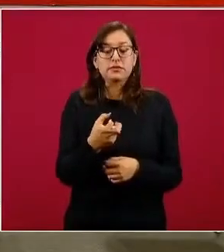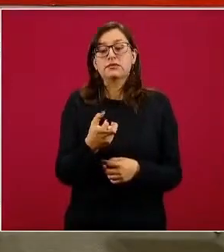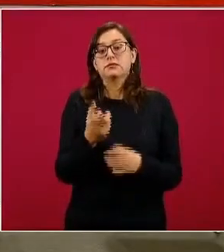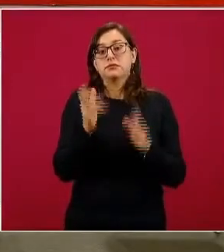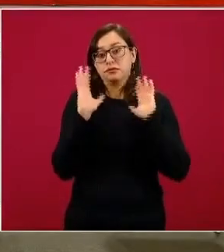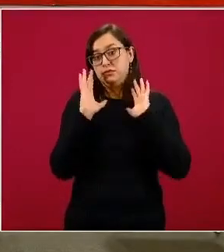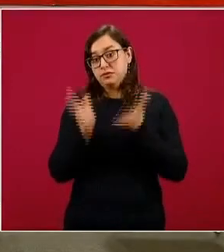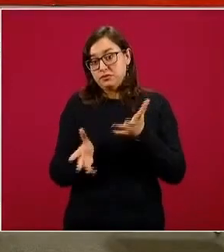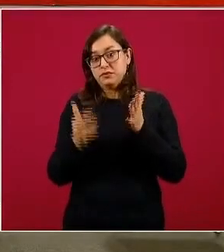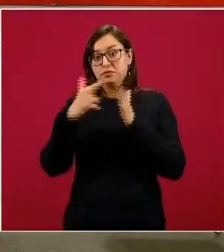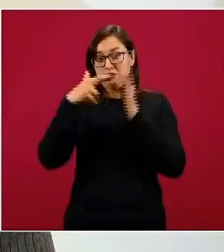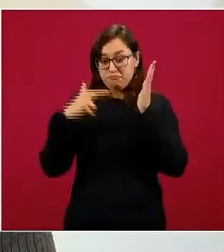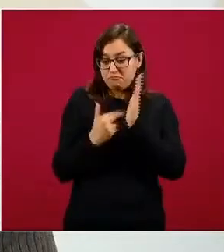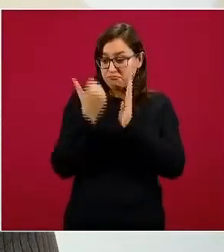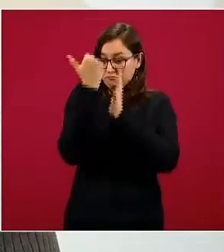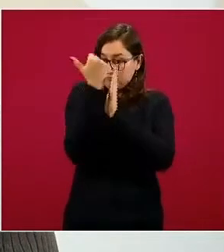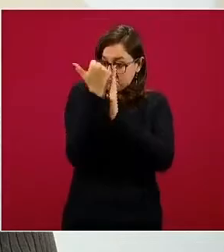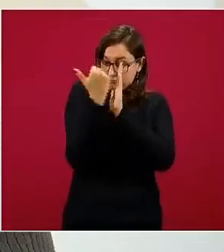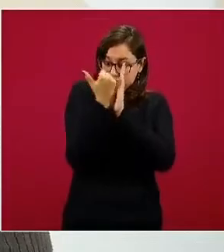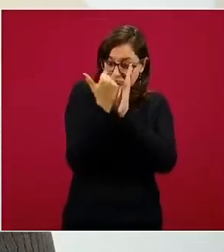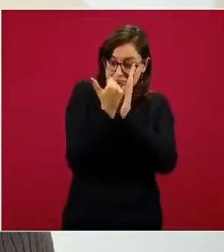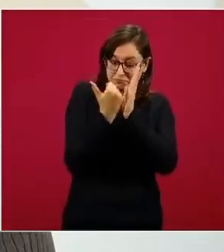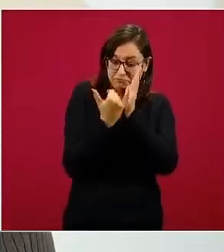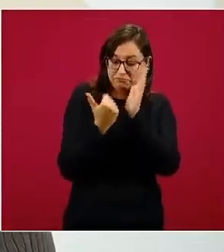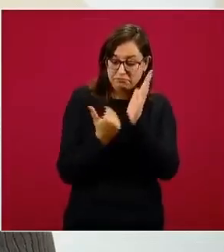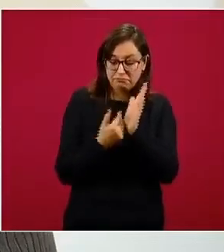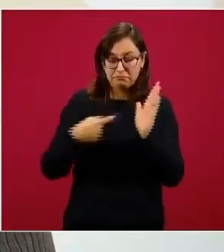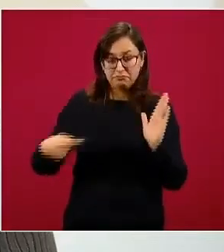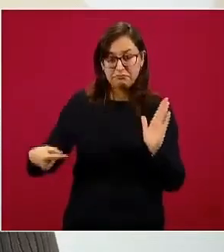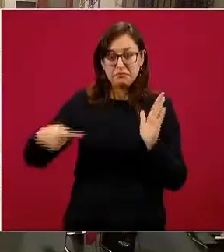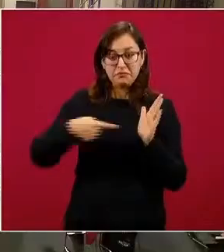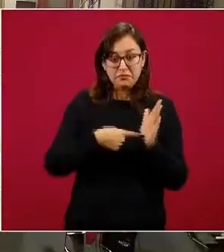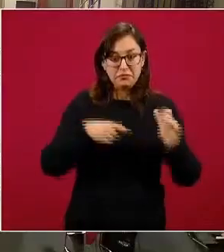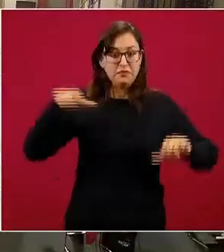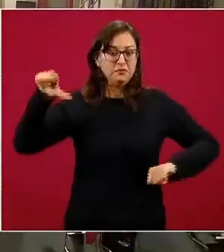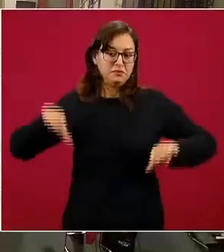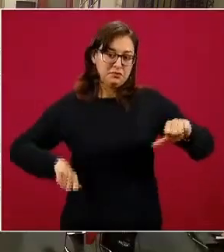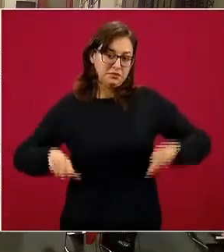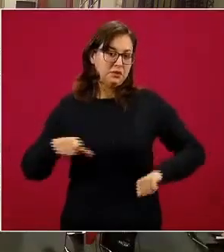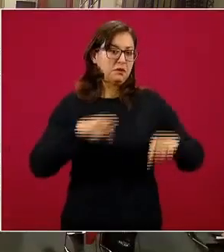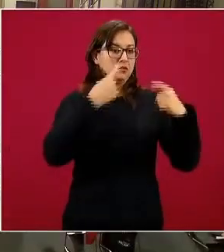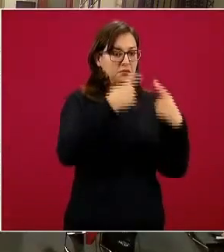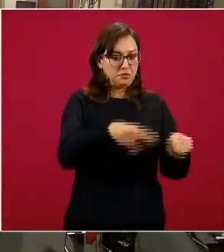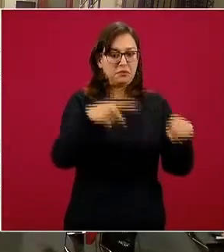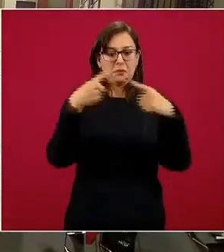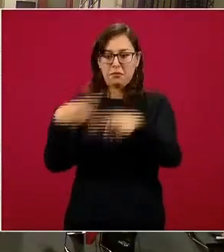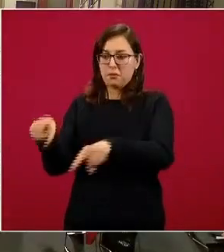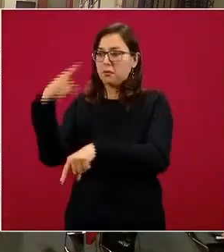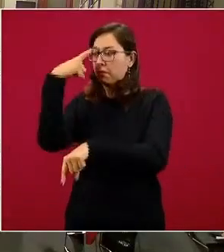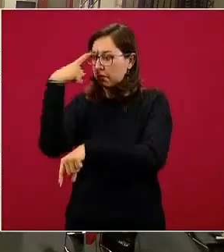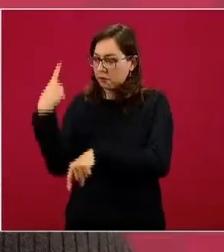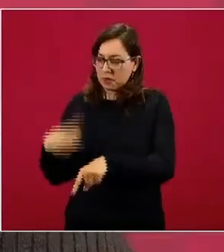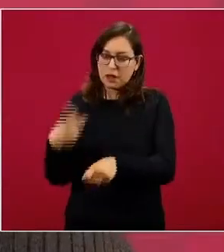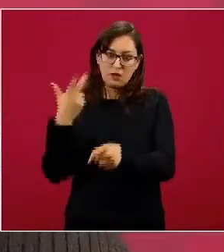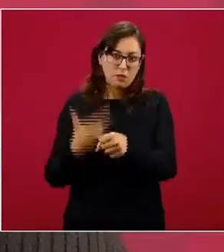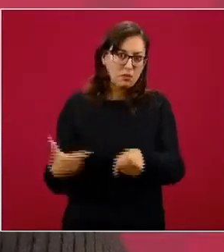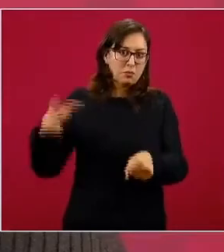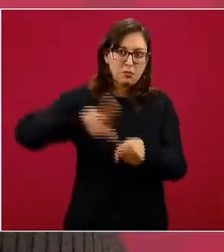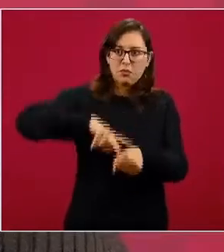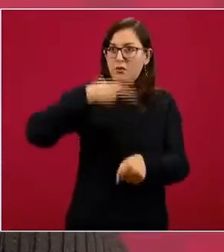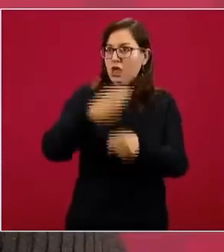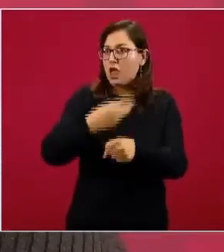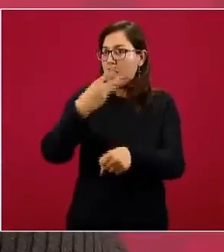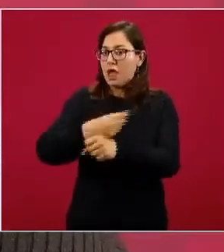lineamiento ha marcado, detona las diferentes actividades para la reconversión y la expansión. Hay